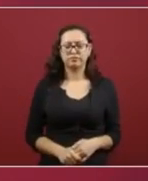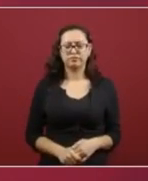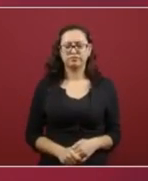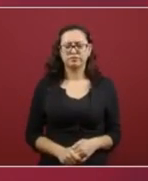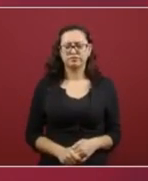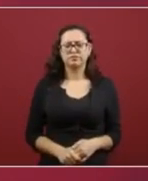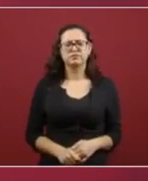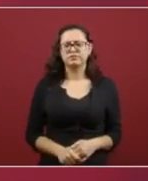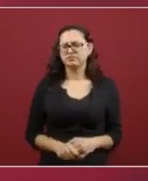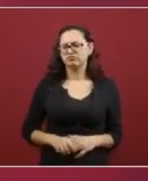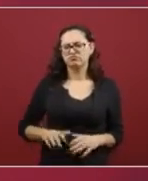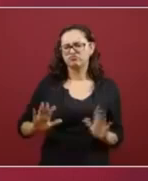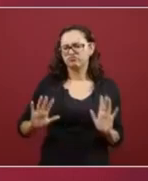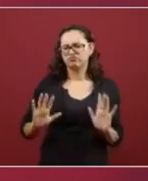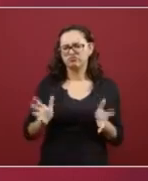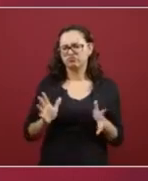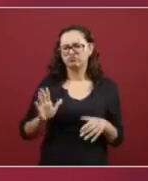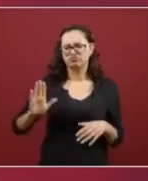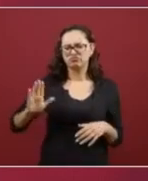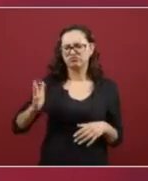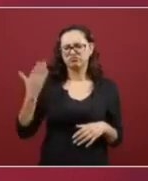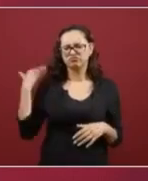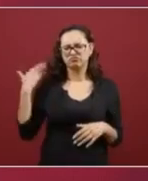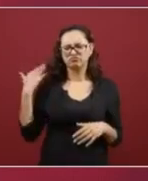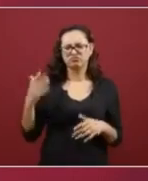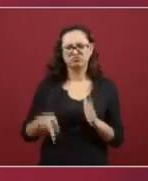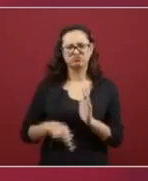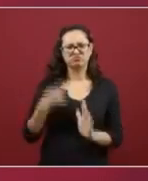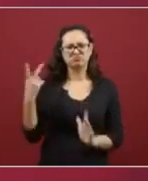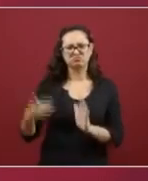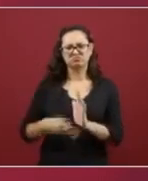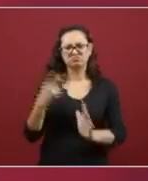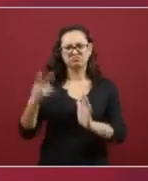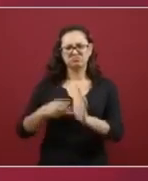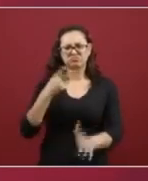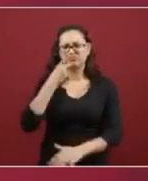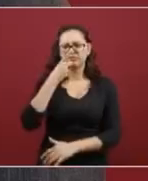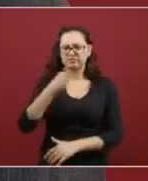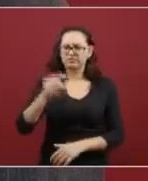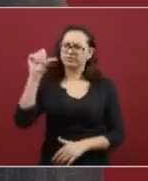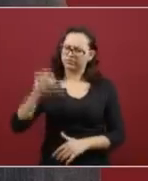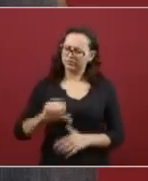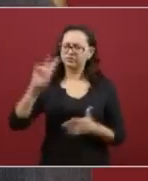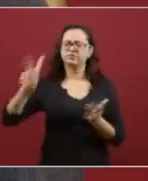ya lo dije y vuelvo a repetirlo.